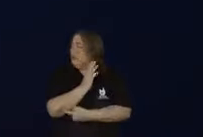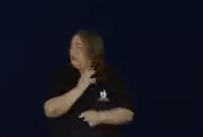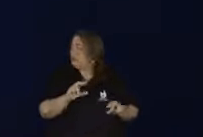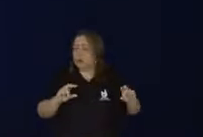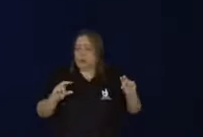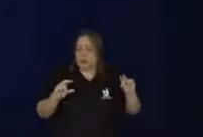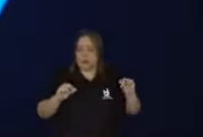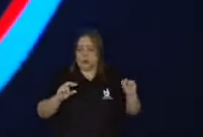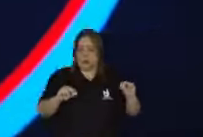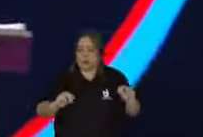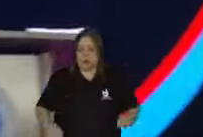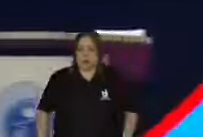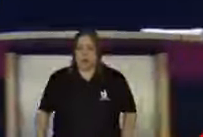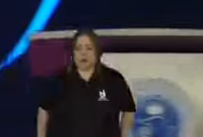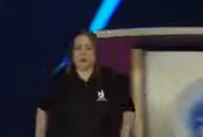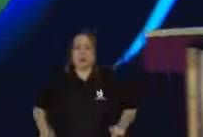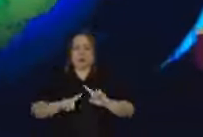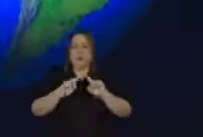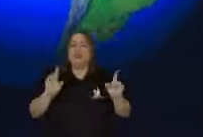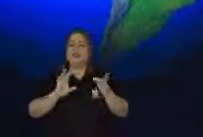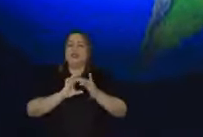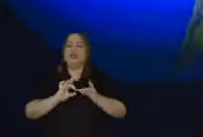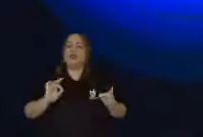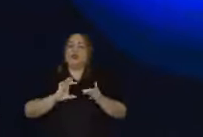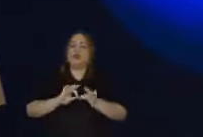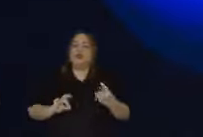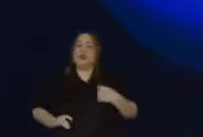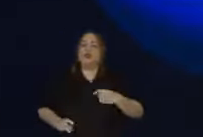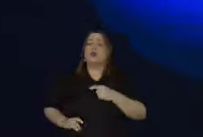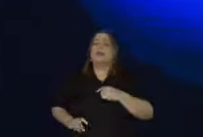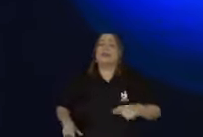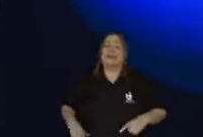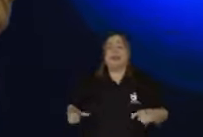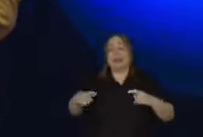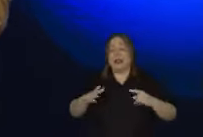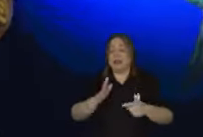Y a veces esto en la propia historia de nuestra vida ha dado lugar a enfermedades,